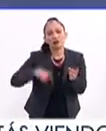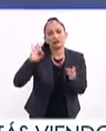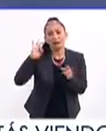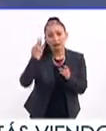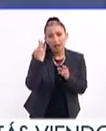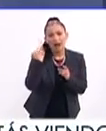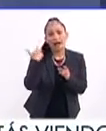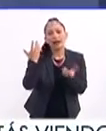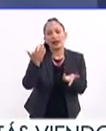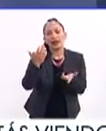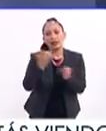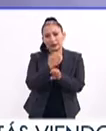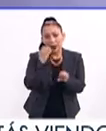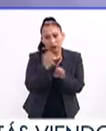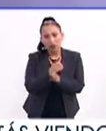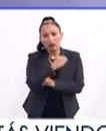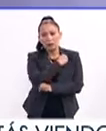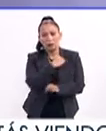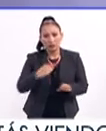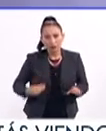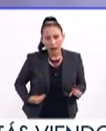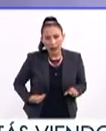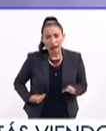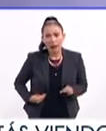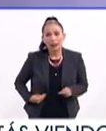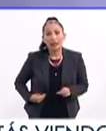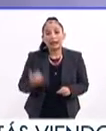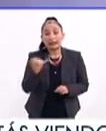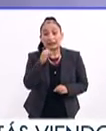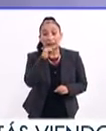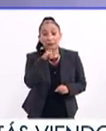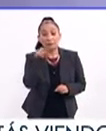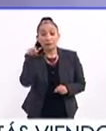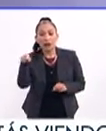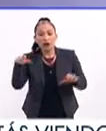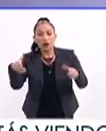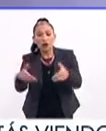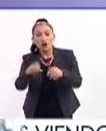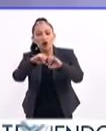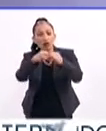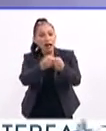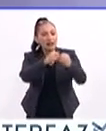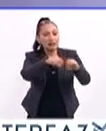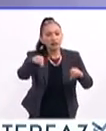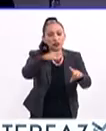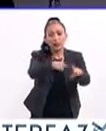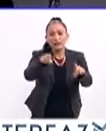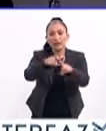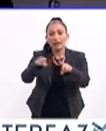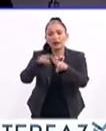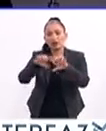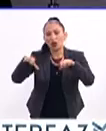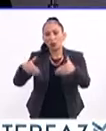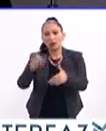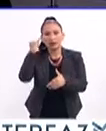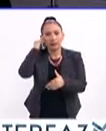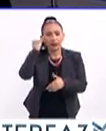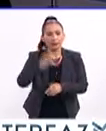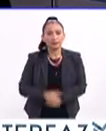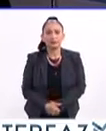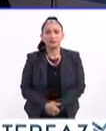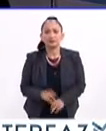nivel federación, estatal, a nivel municipal y también con las organizaciones y comunidades